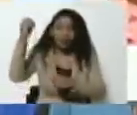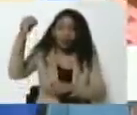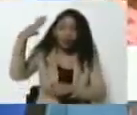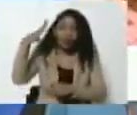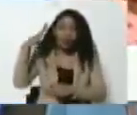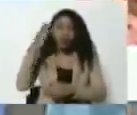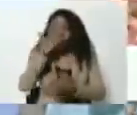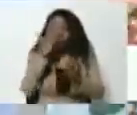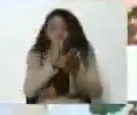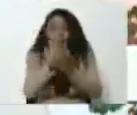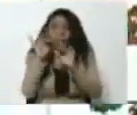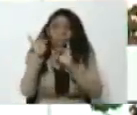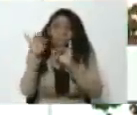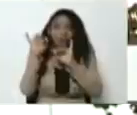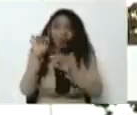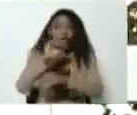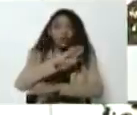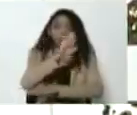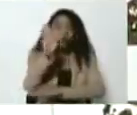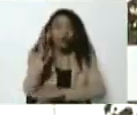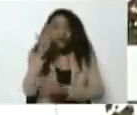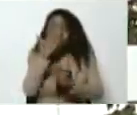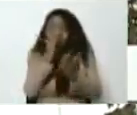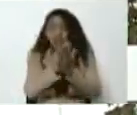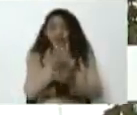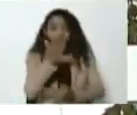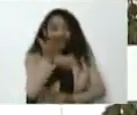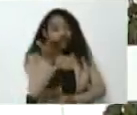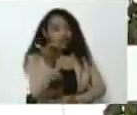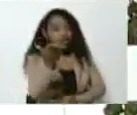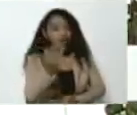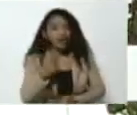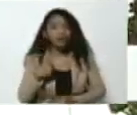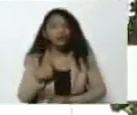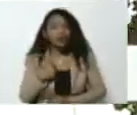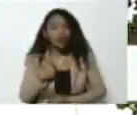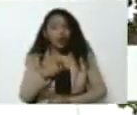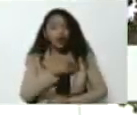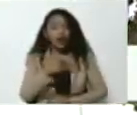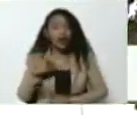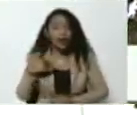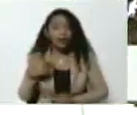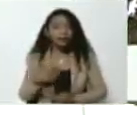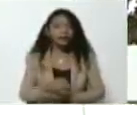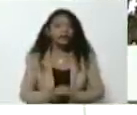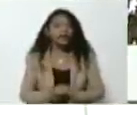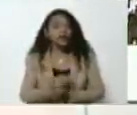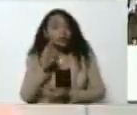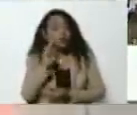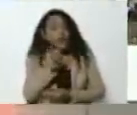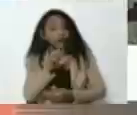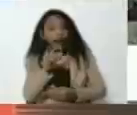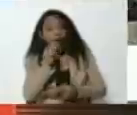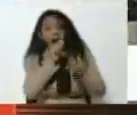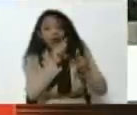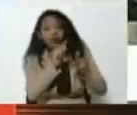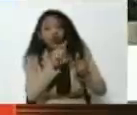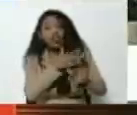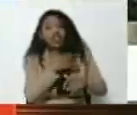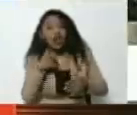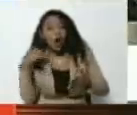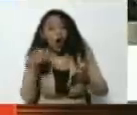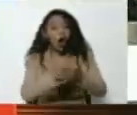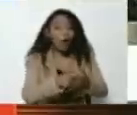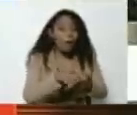frente a este mismo cielo y frente a ustedes, y se pretendía dar un golpe de Estado, les dije con absoluta